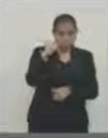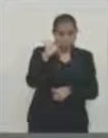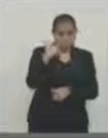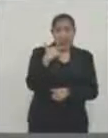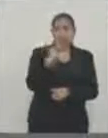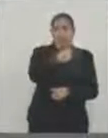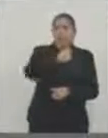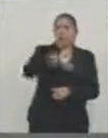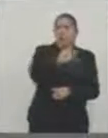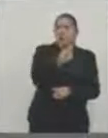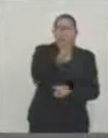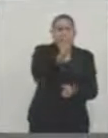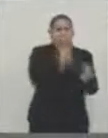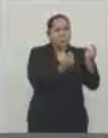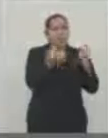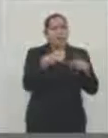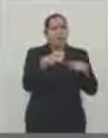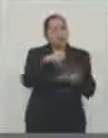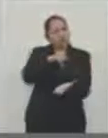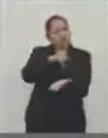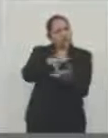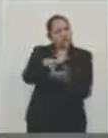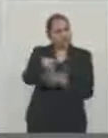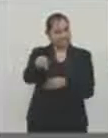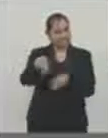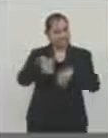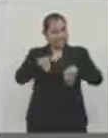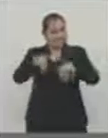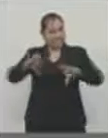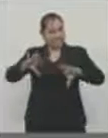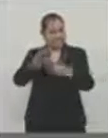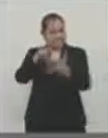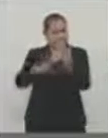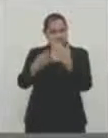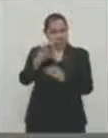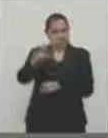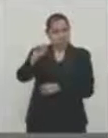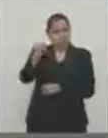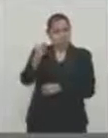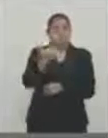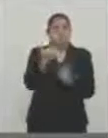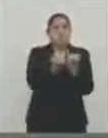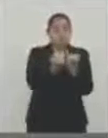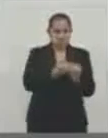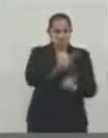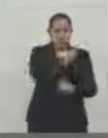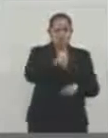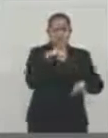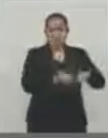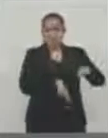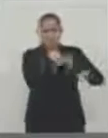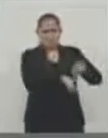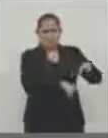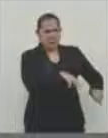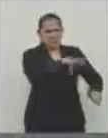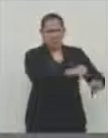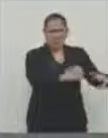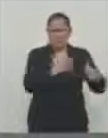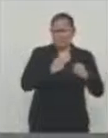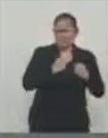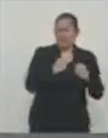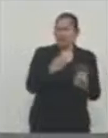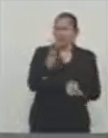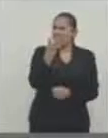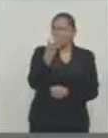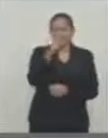movimiento estudiantil del 68, fuimos reprimidos. Es una vergüenza. Y además